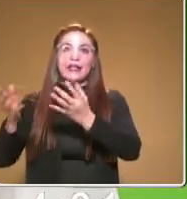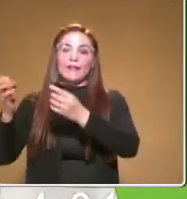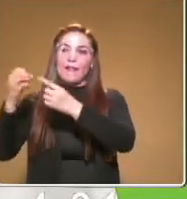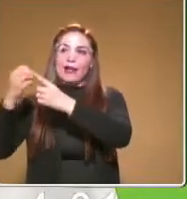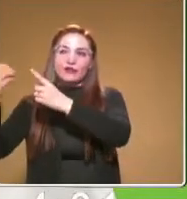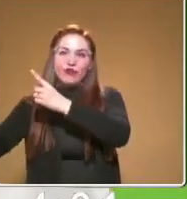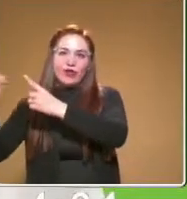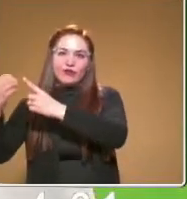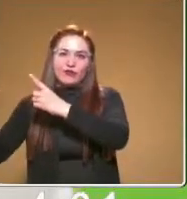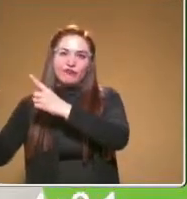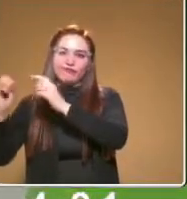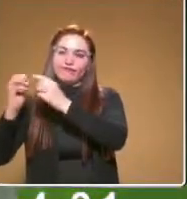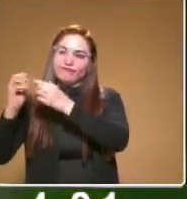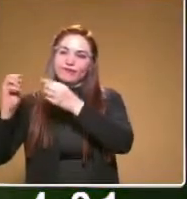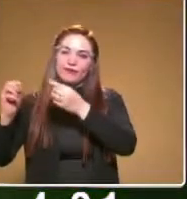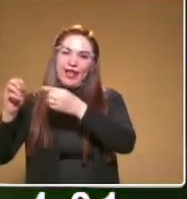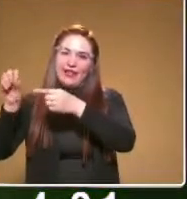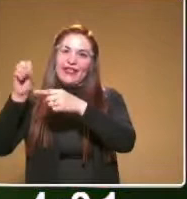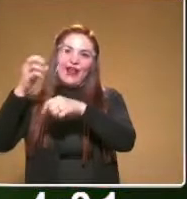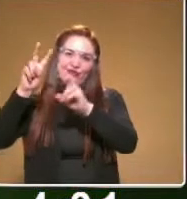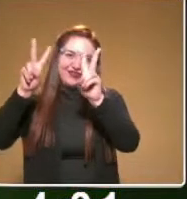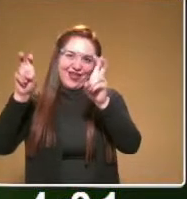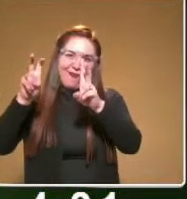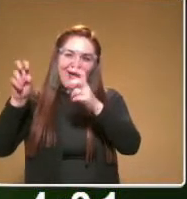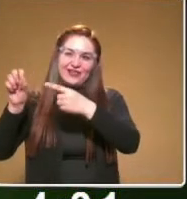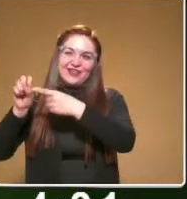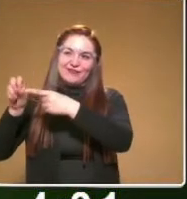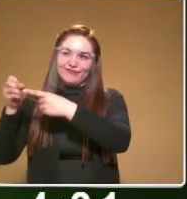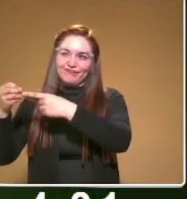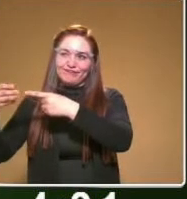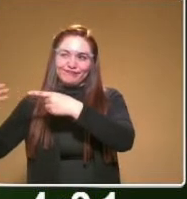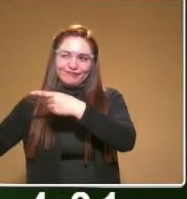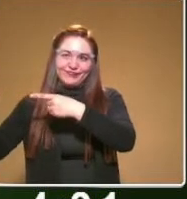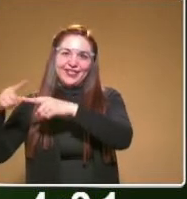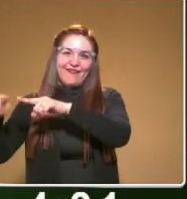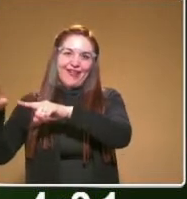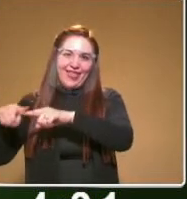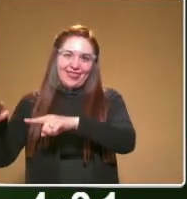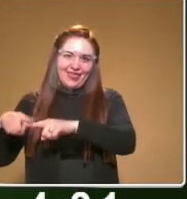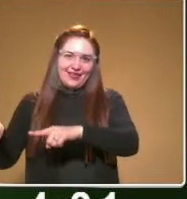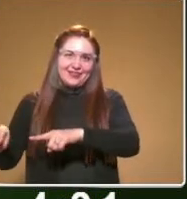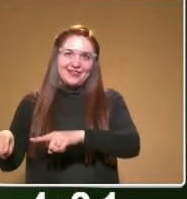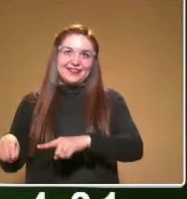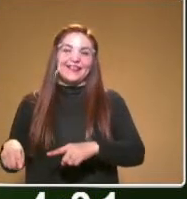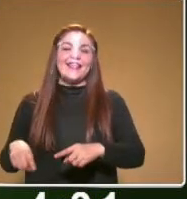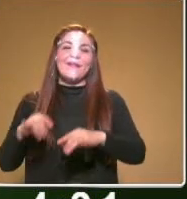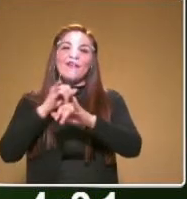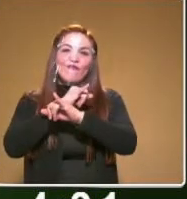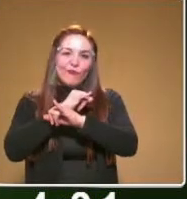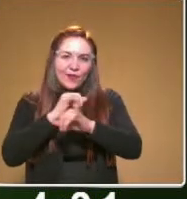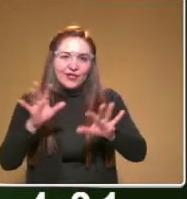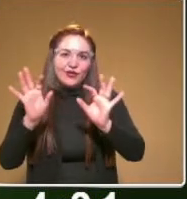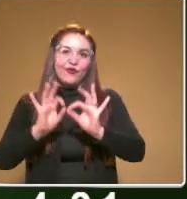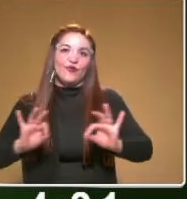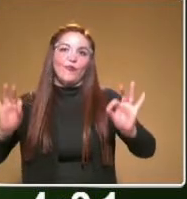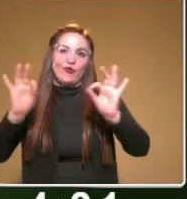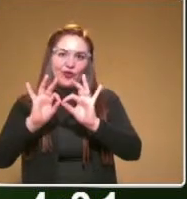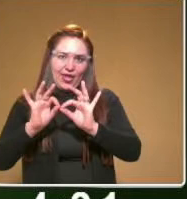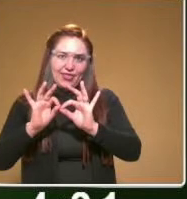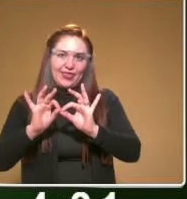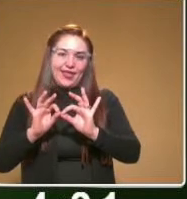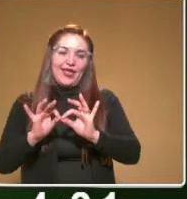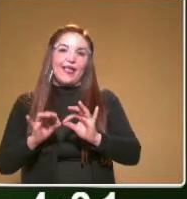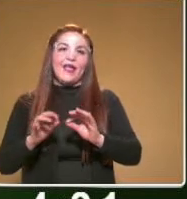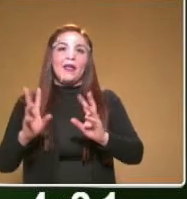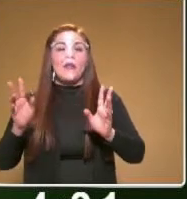viene siendo parte del tema que estamos viendo. O sea, como que viene siendo subtema del subtema o información, o sea, subtema,